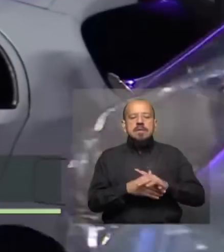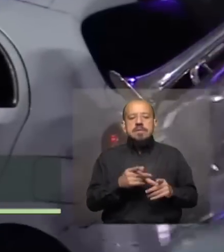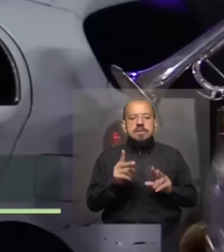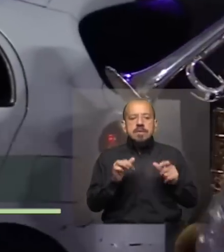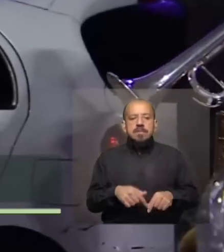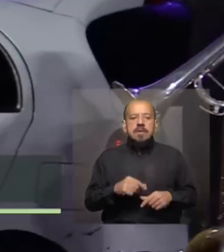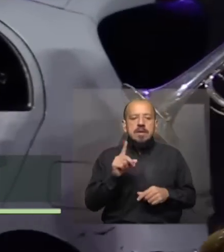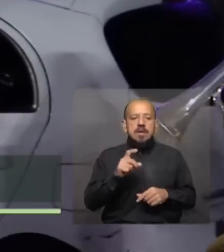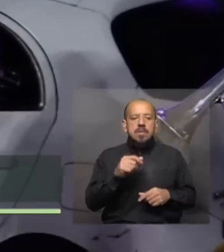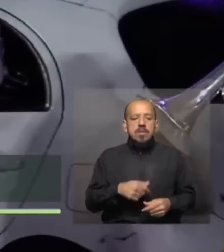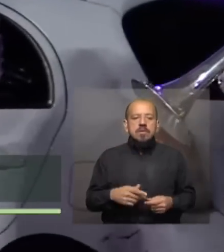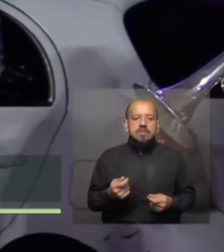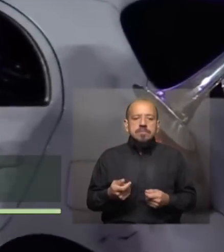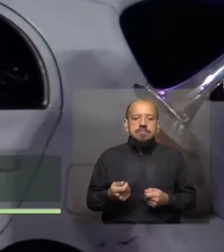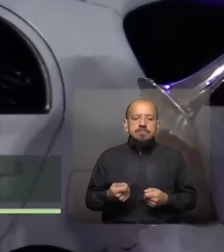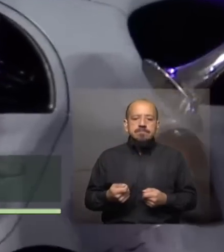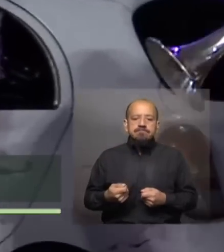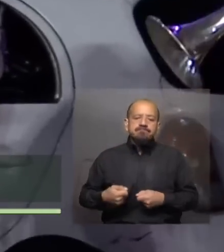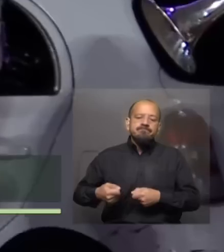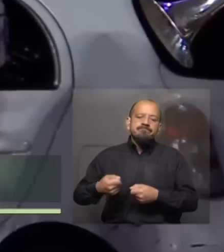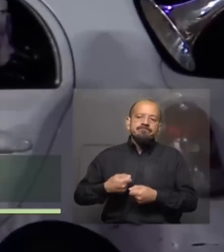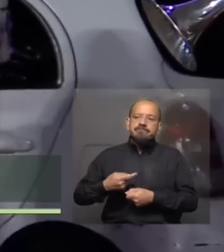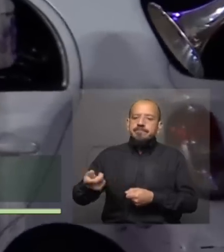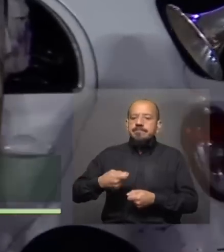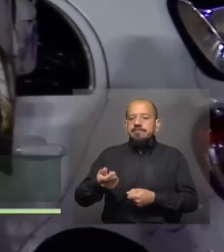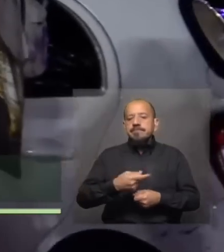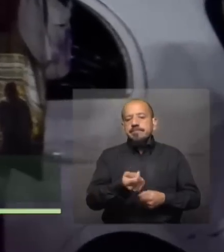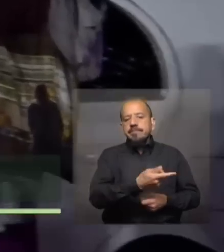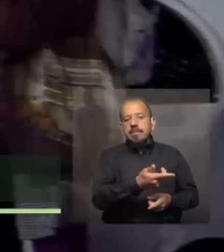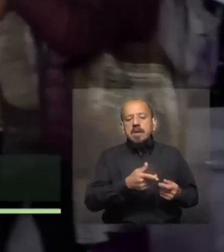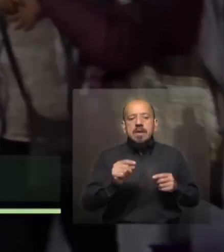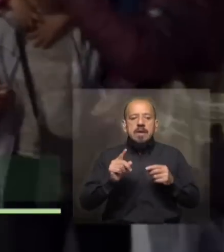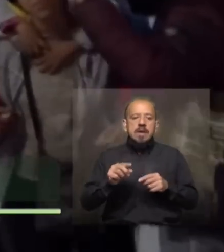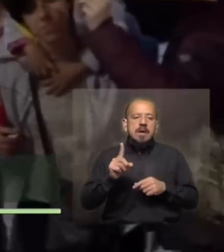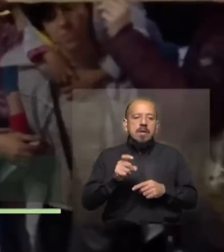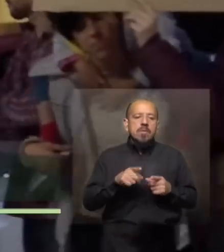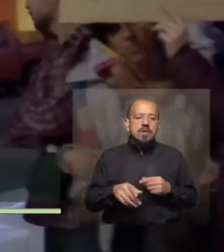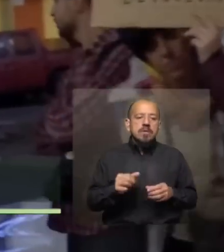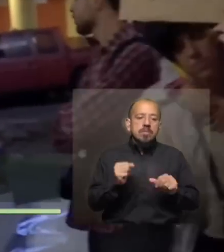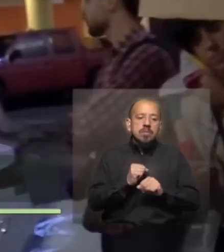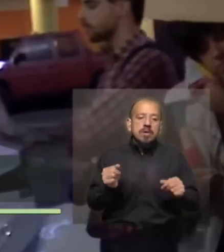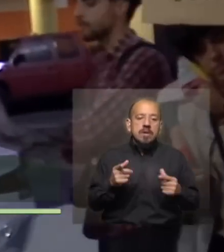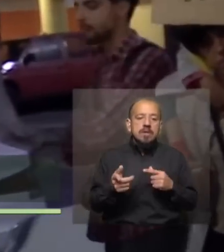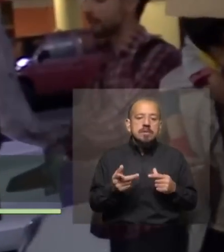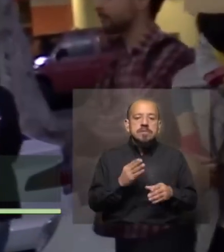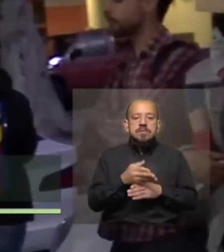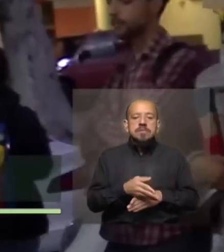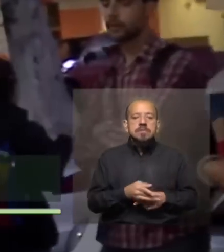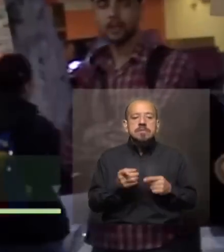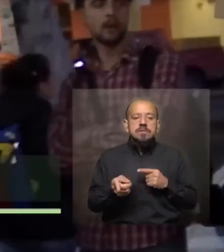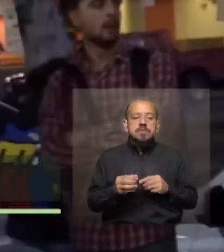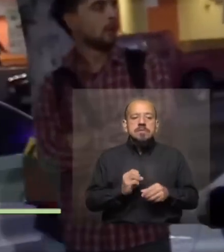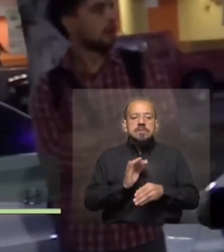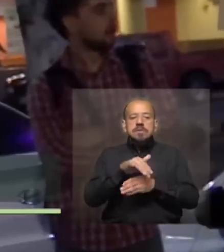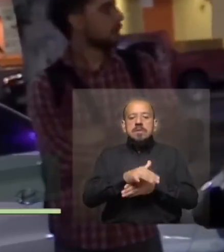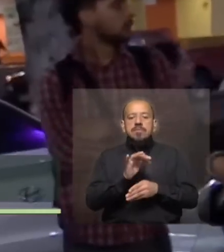este de alguna forma agua embotellada para las personas que que no no puedan acceder y bueno la construcción de esta